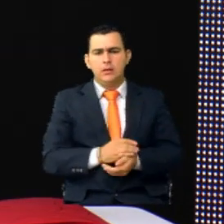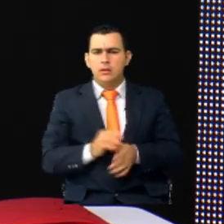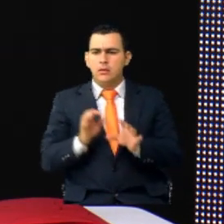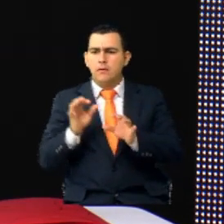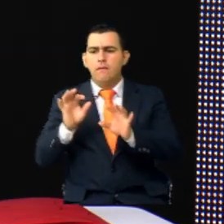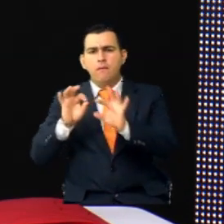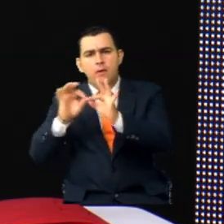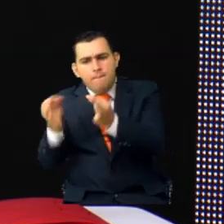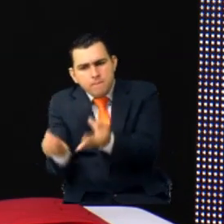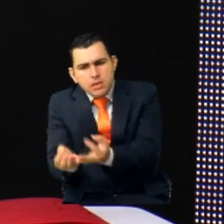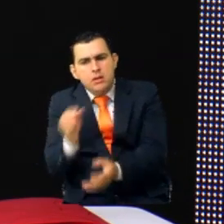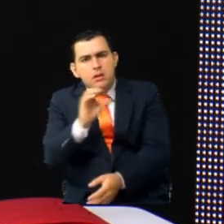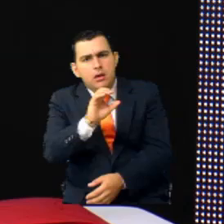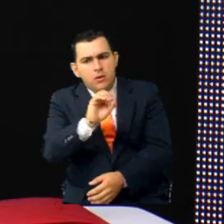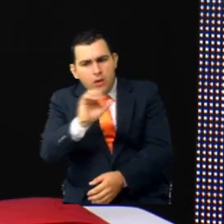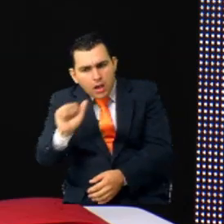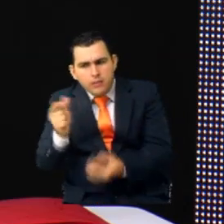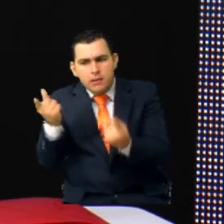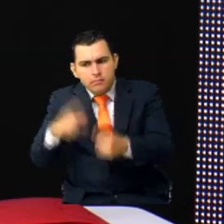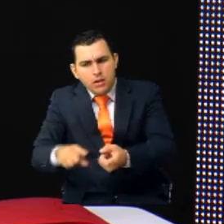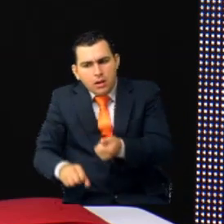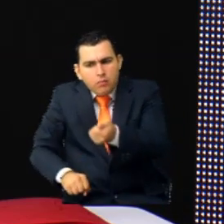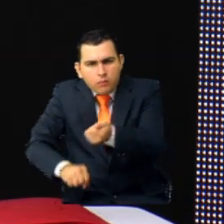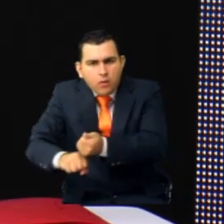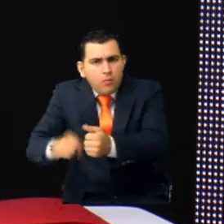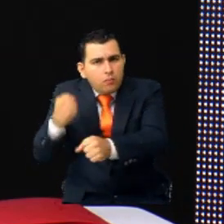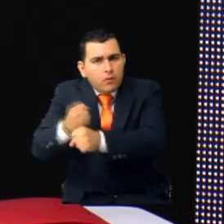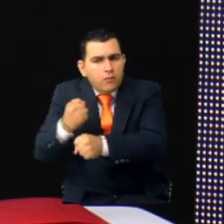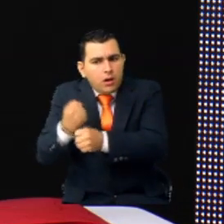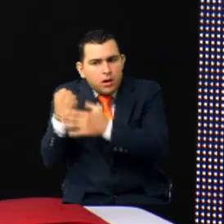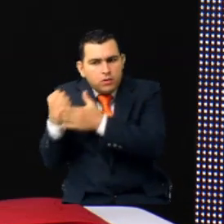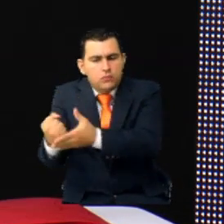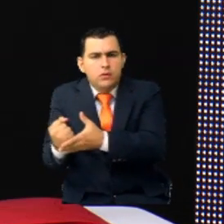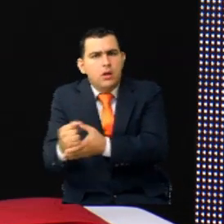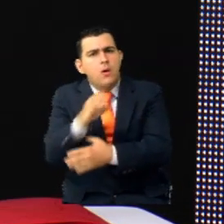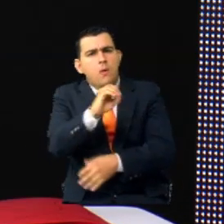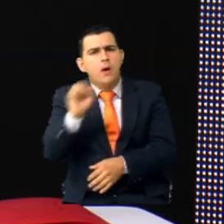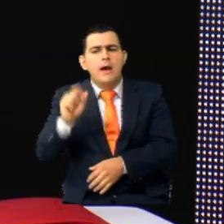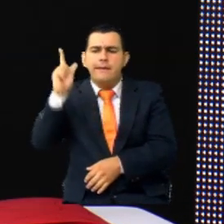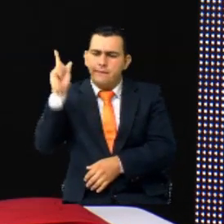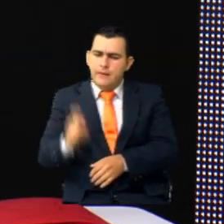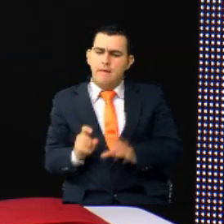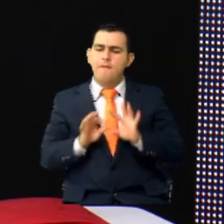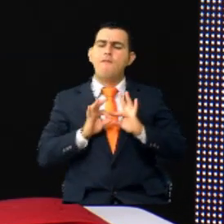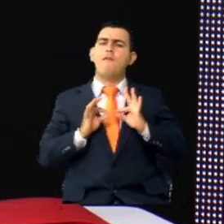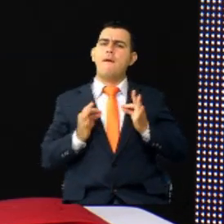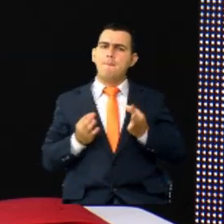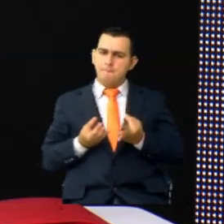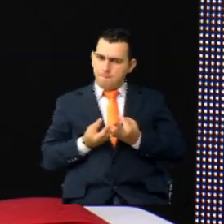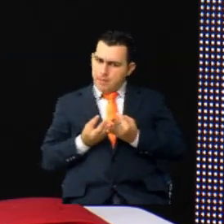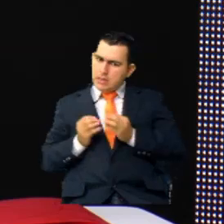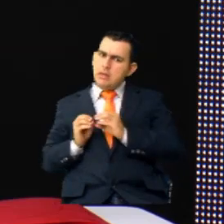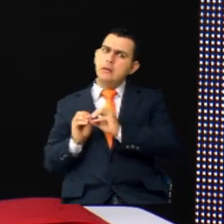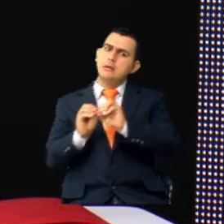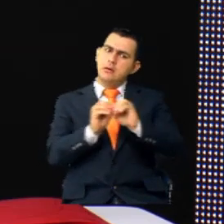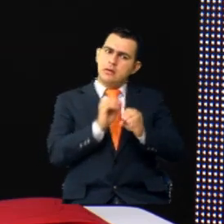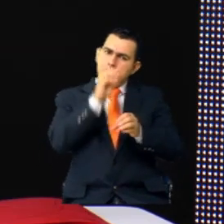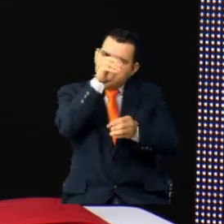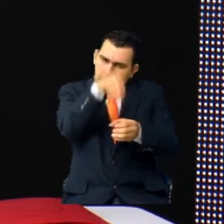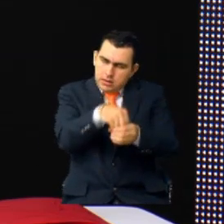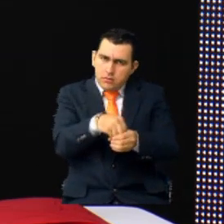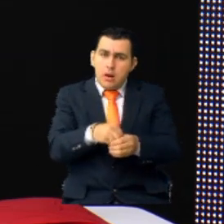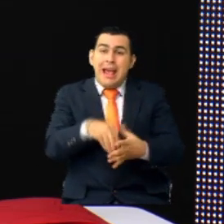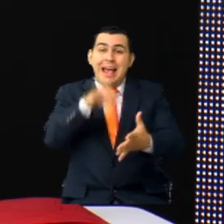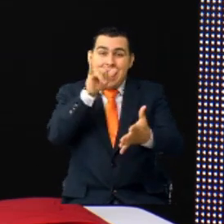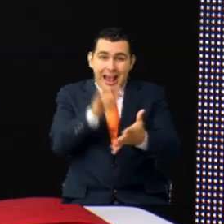barranqueños y las barranqueñas tenemos derecho a vivir en familia y por eso hemos creado, vamos a crear